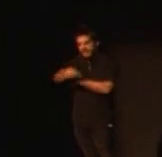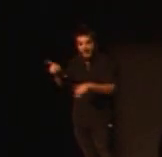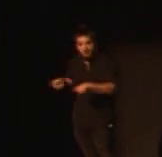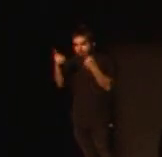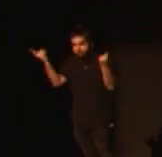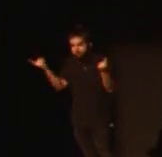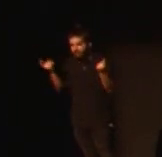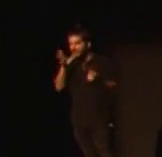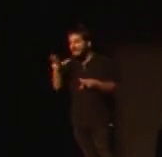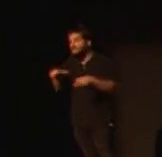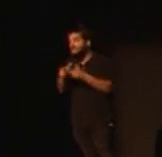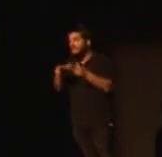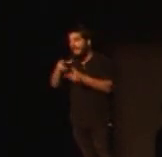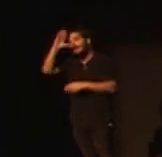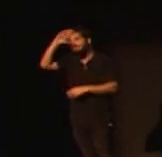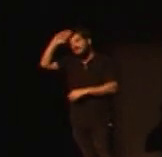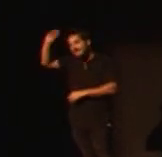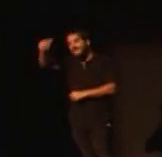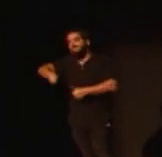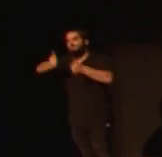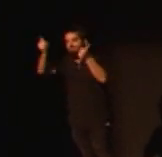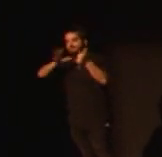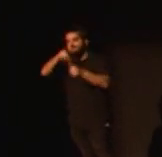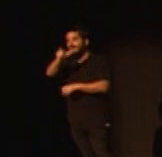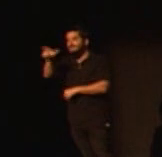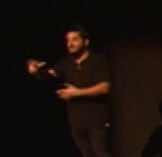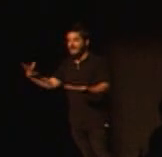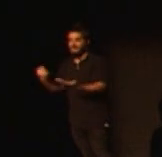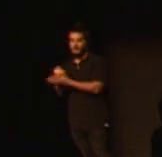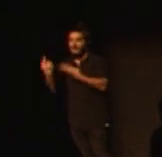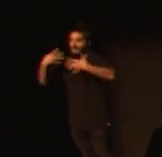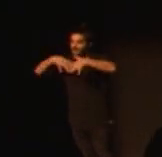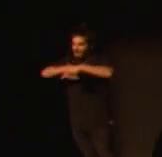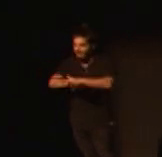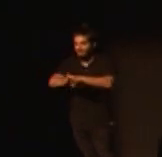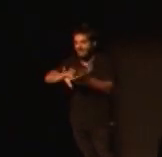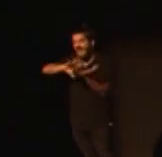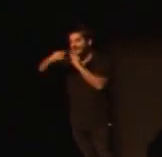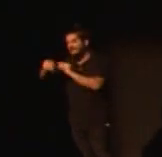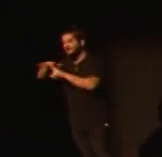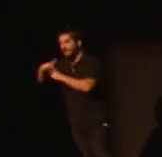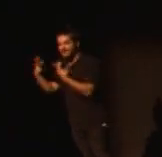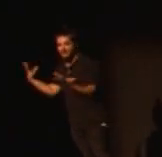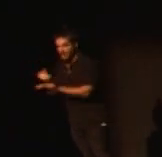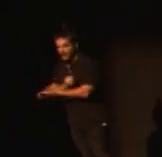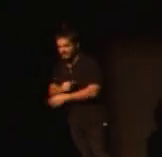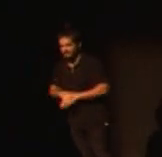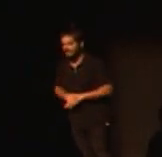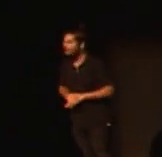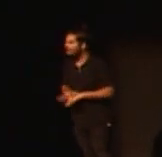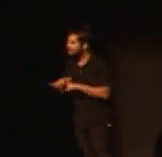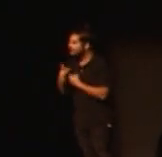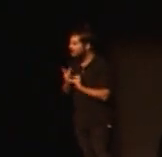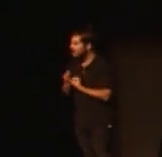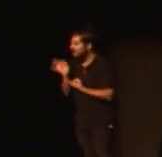más inteligente porque puede incluir a todas las personas y adaptarse a todas las situaciones. Ay, situaciones. ¿Por qué siempre me das la